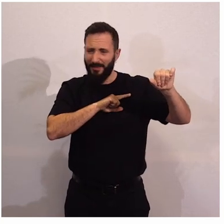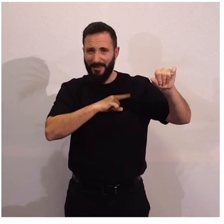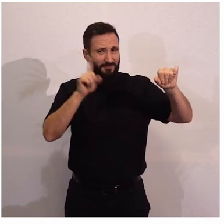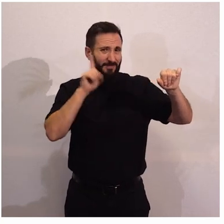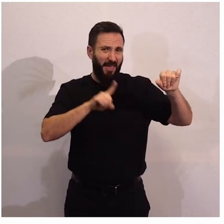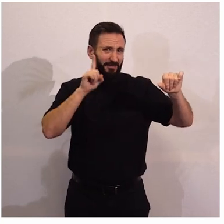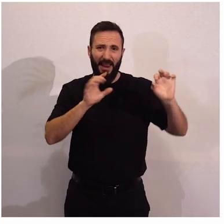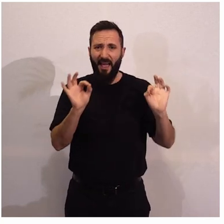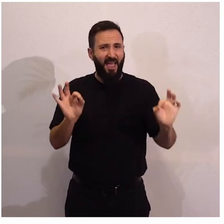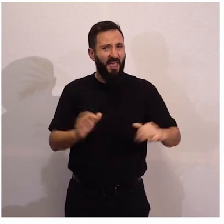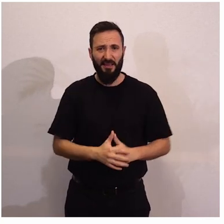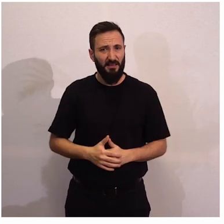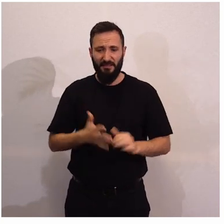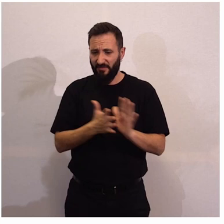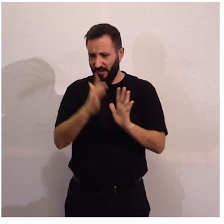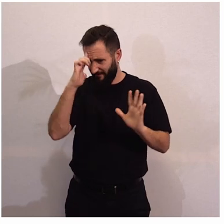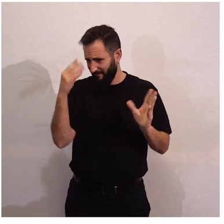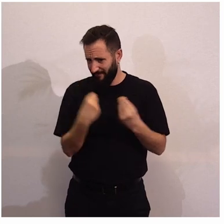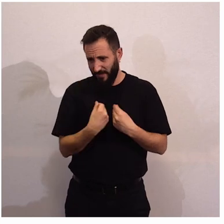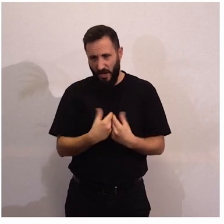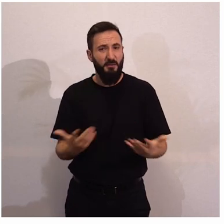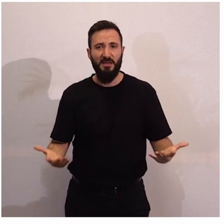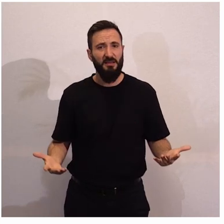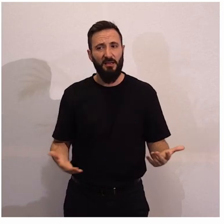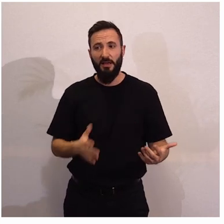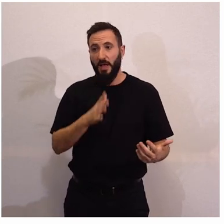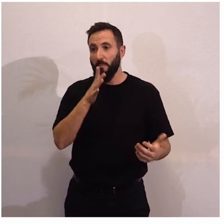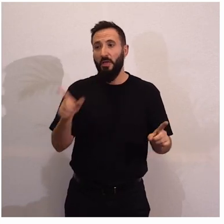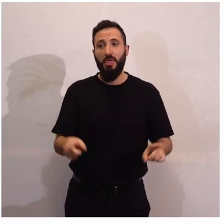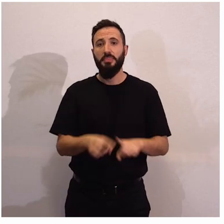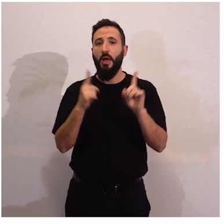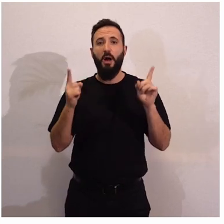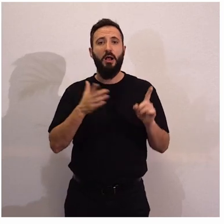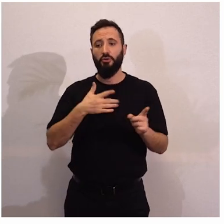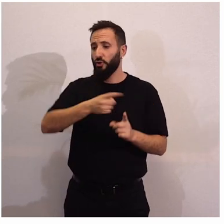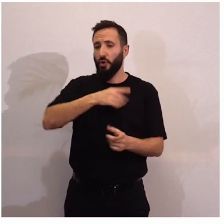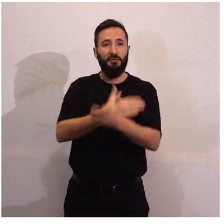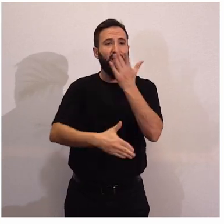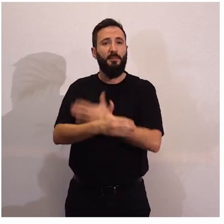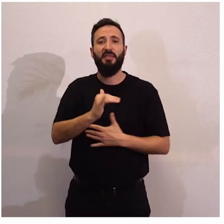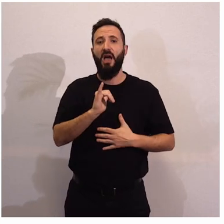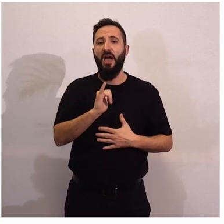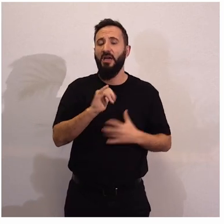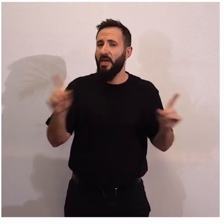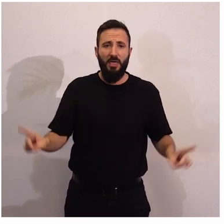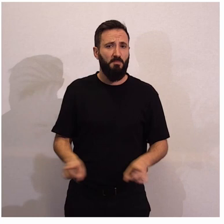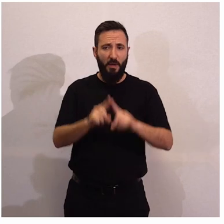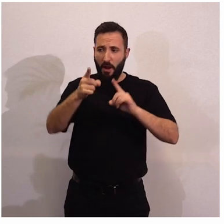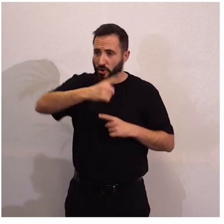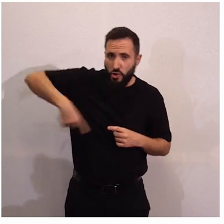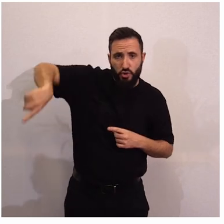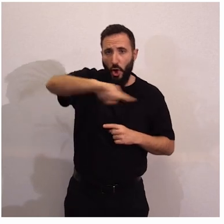falso, no tiene sentido, porque aunque seamos discapacitados, tenemos las